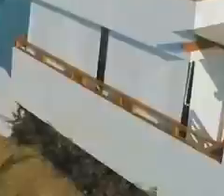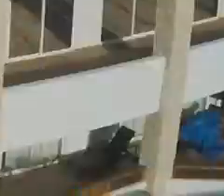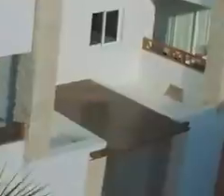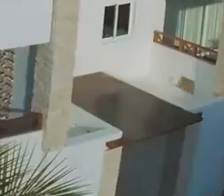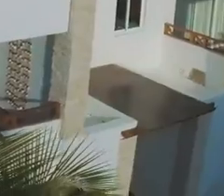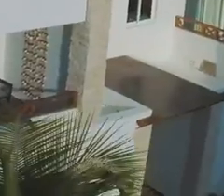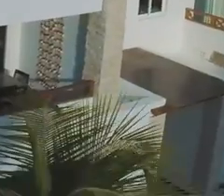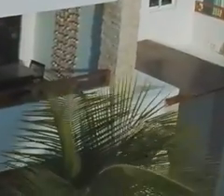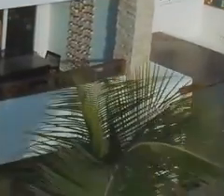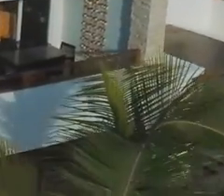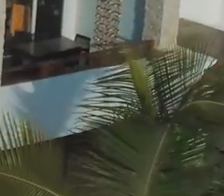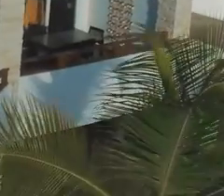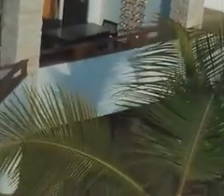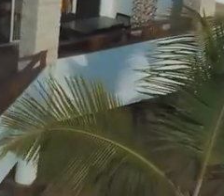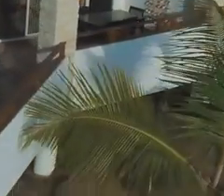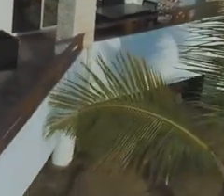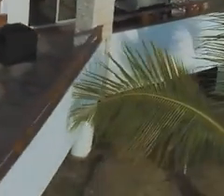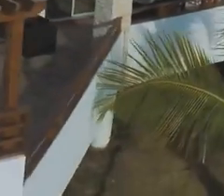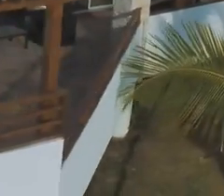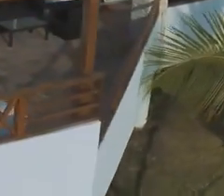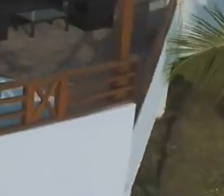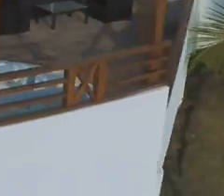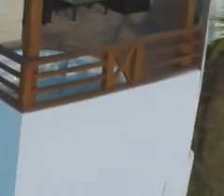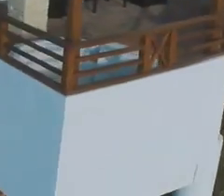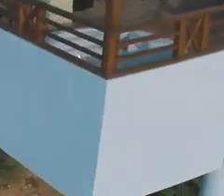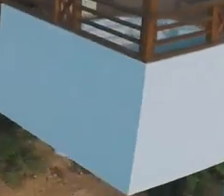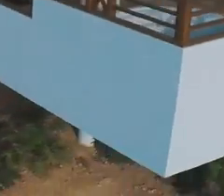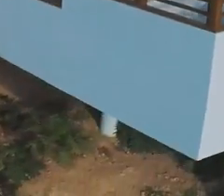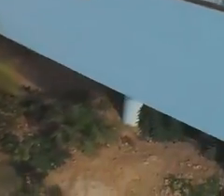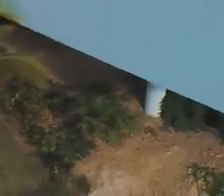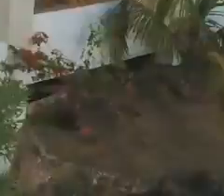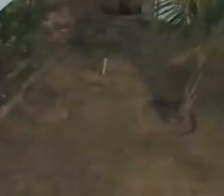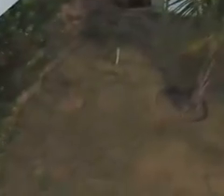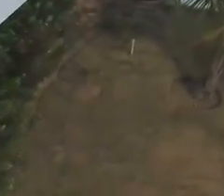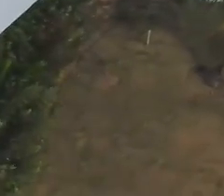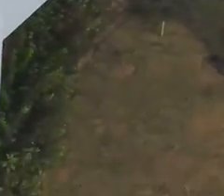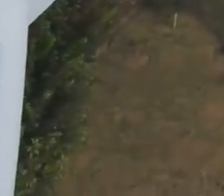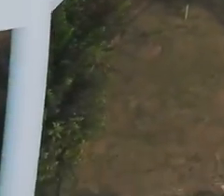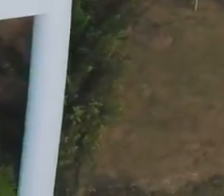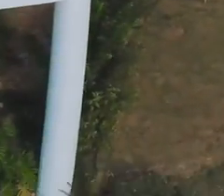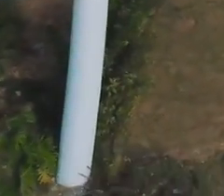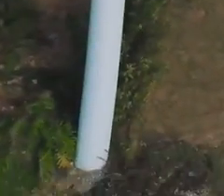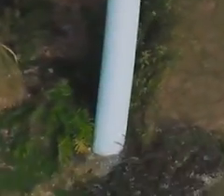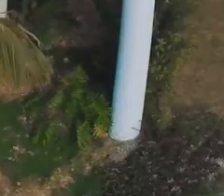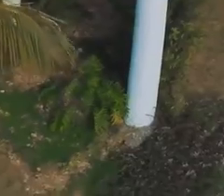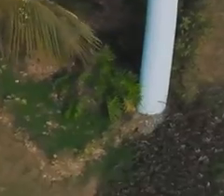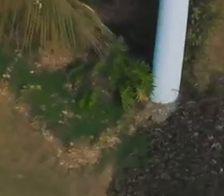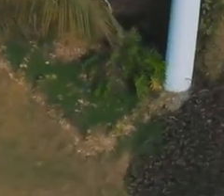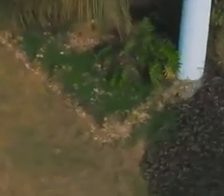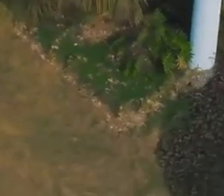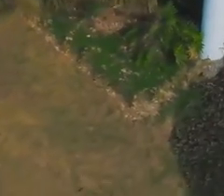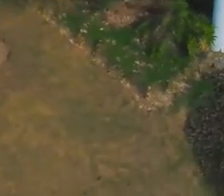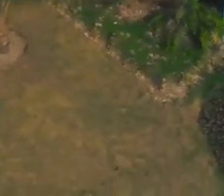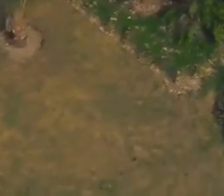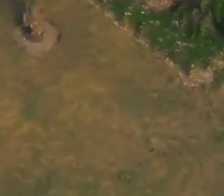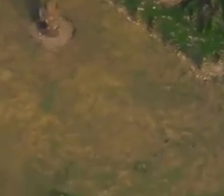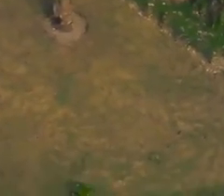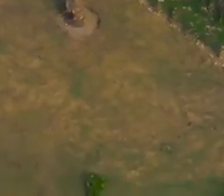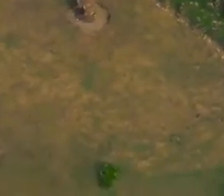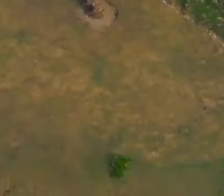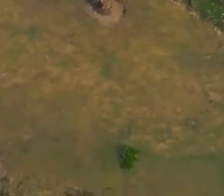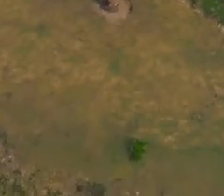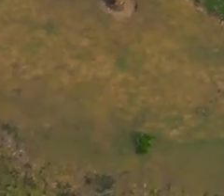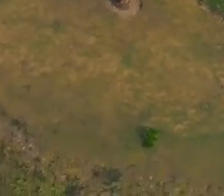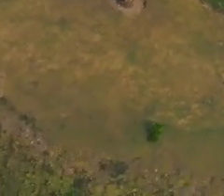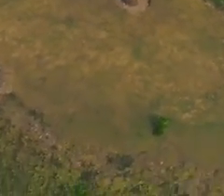y la brisa del Océano Atlántico por su innovador diseño. Apartamentos construidos con materiales de alta calidad